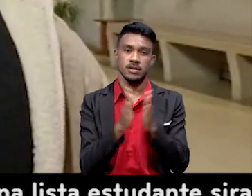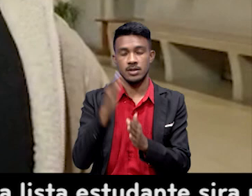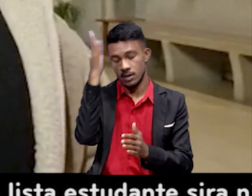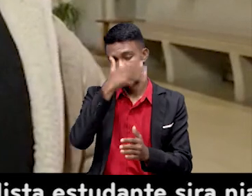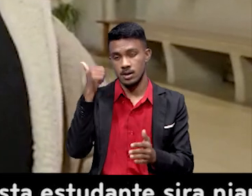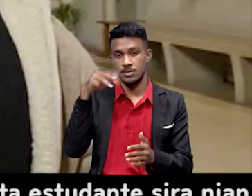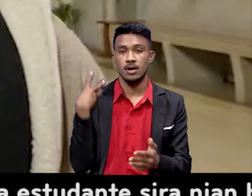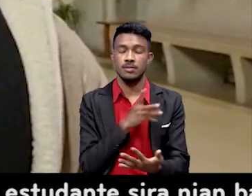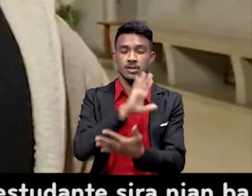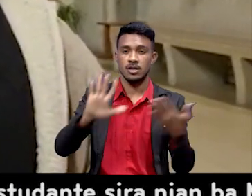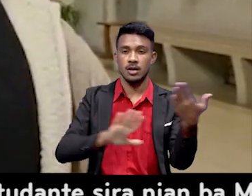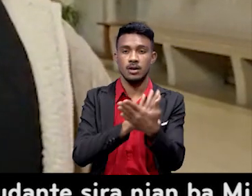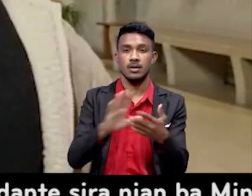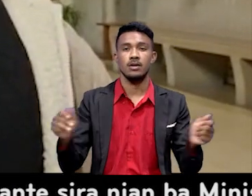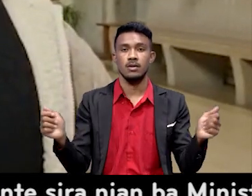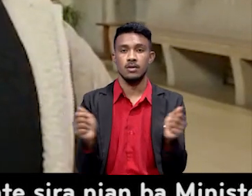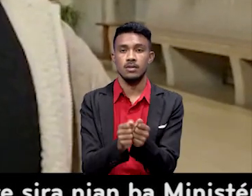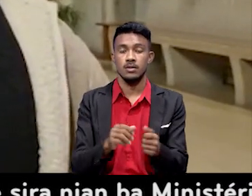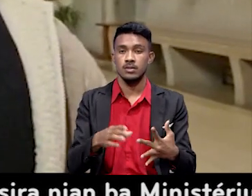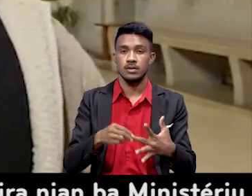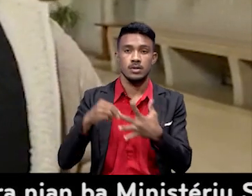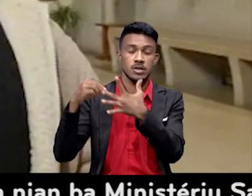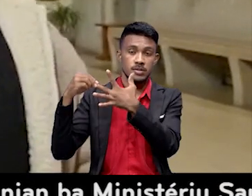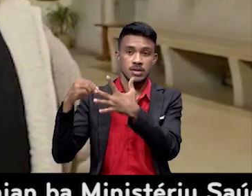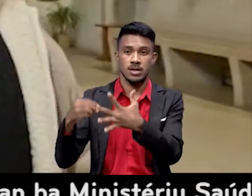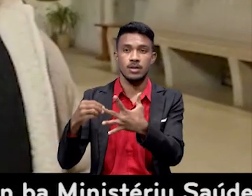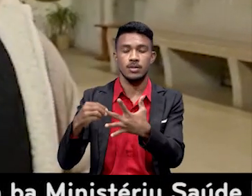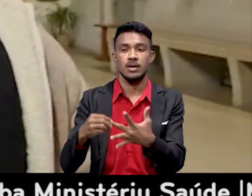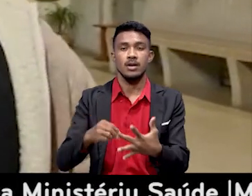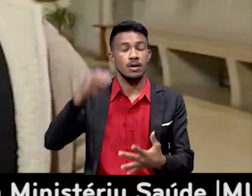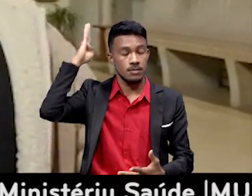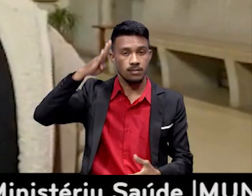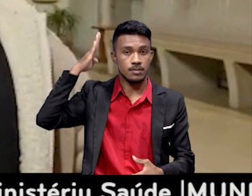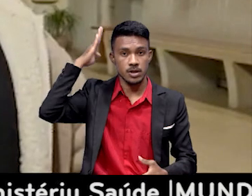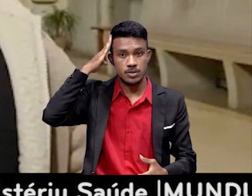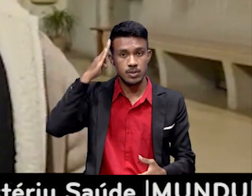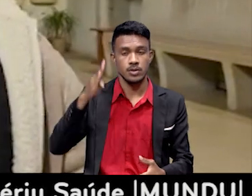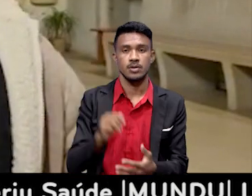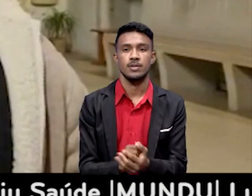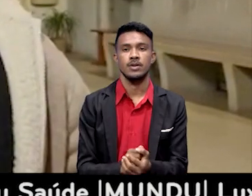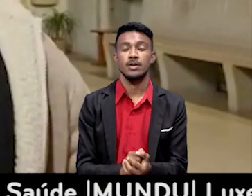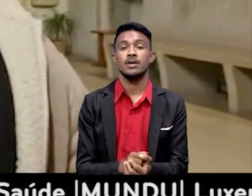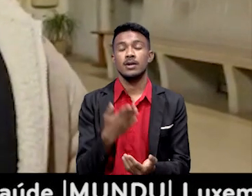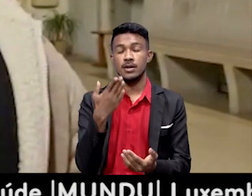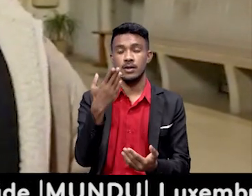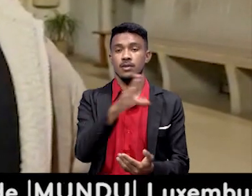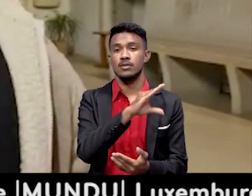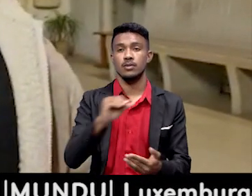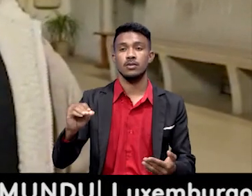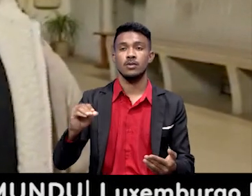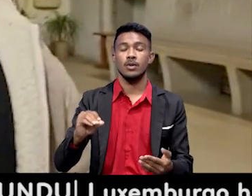a mi celebra mos Misa requiem especial que teves para o Bispo Dom Basíli do Nascimento Minha e no